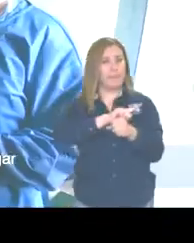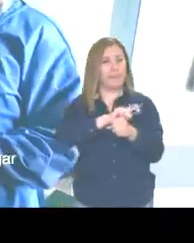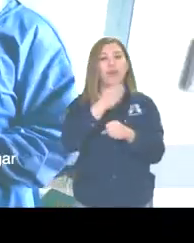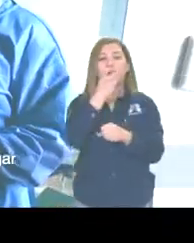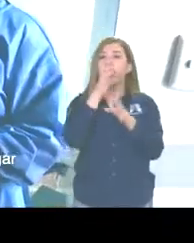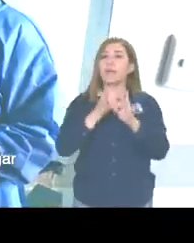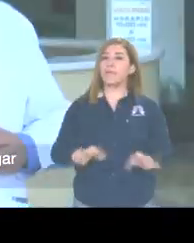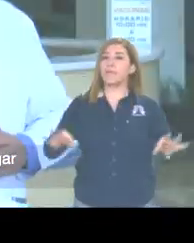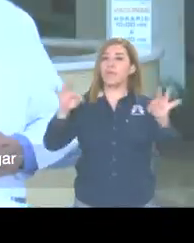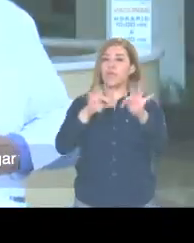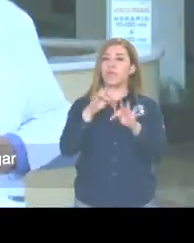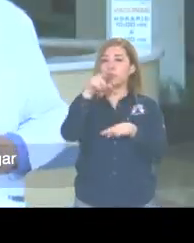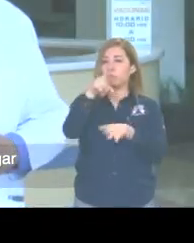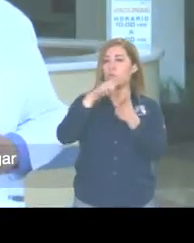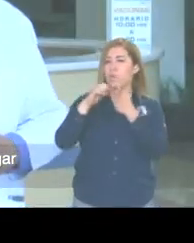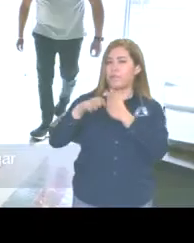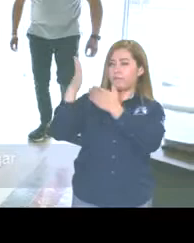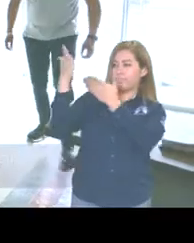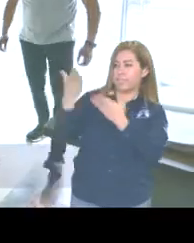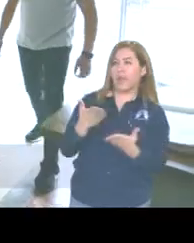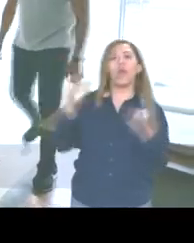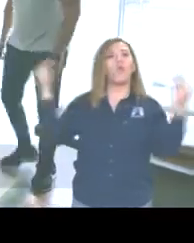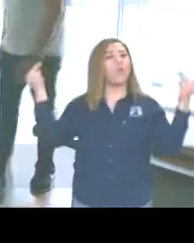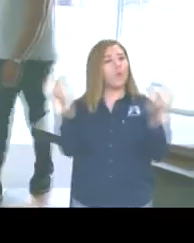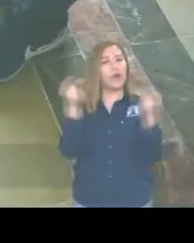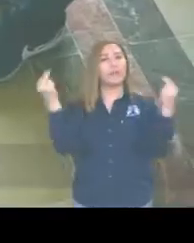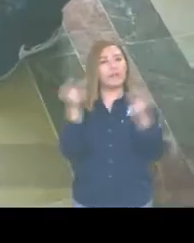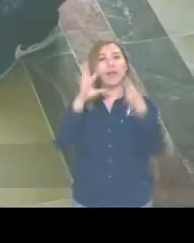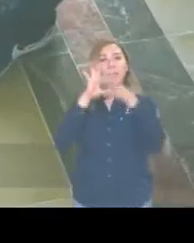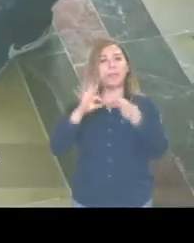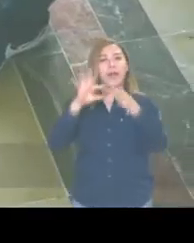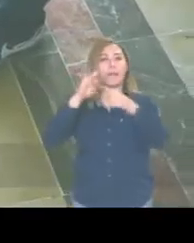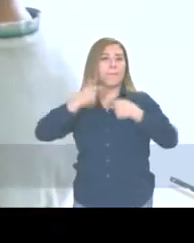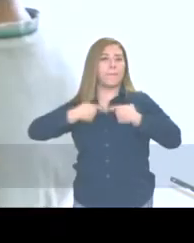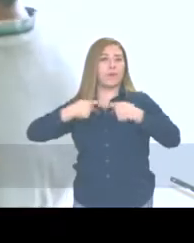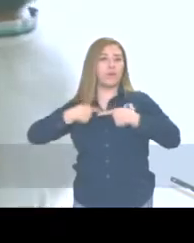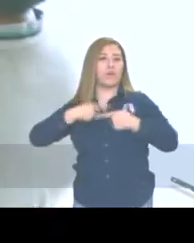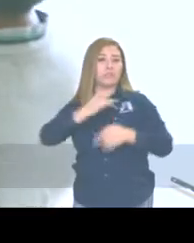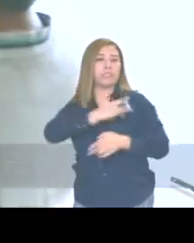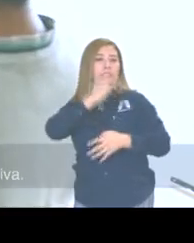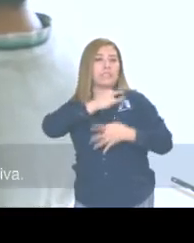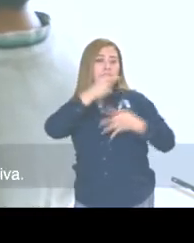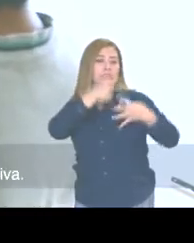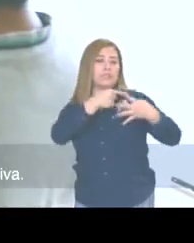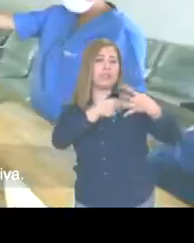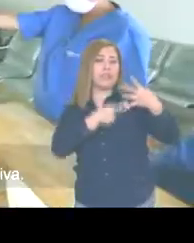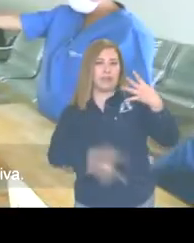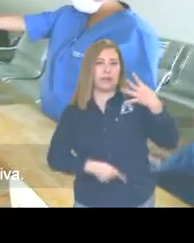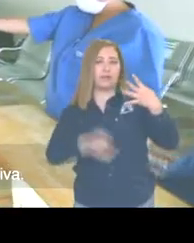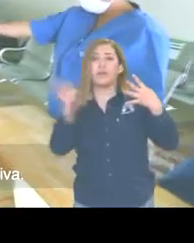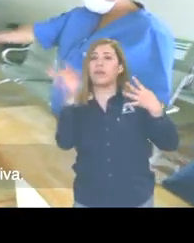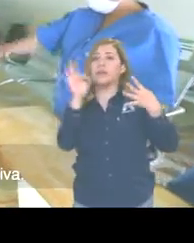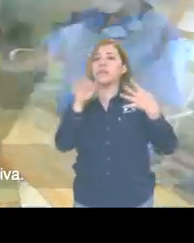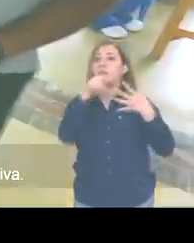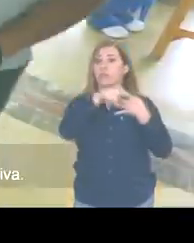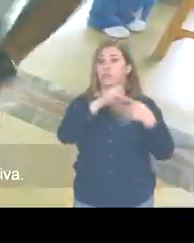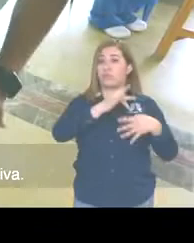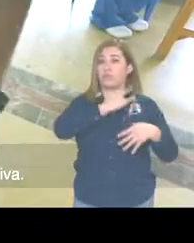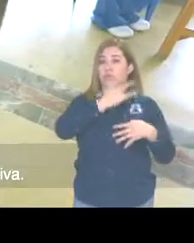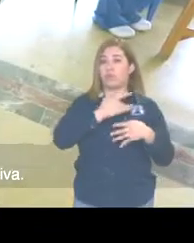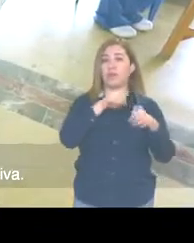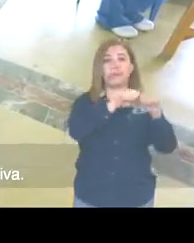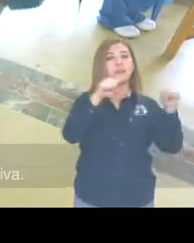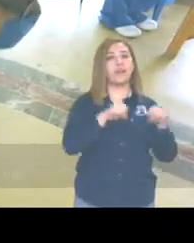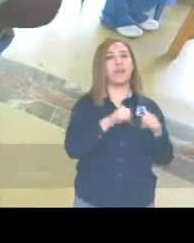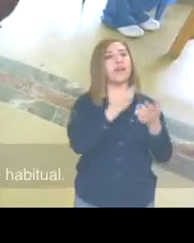muy importante que tú al llegar al servicio de urgencias le señales al personal que presentas la sintomatología. En caso de ser así, se te asignará una sala de